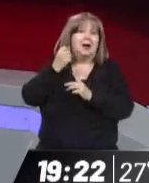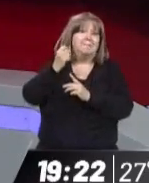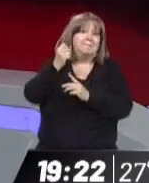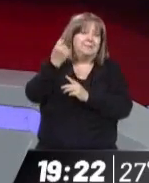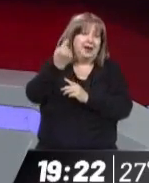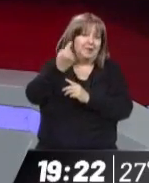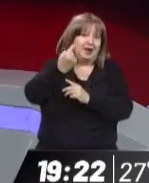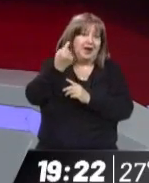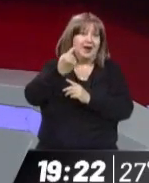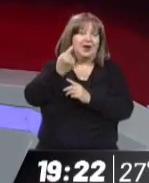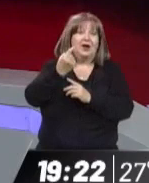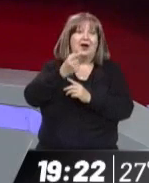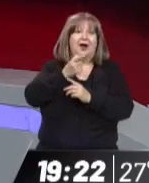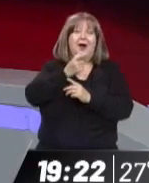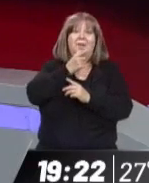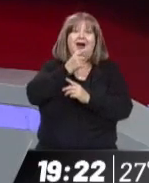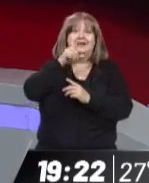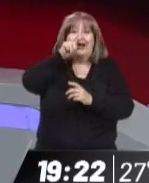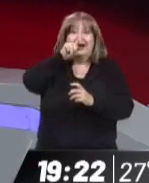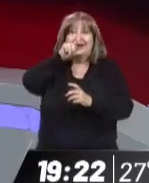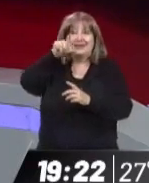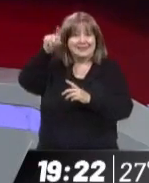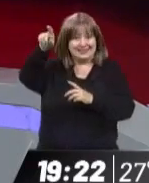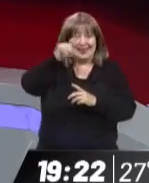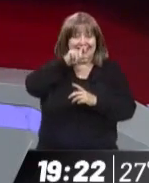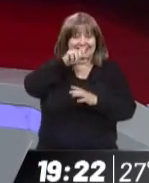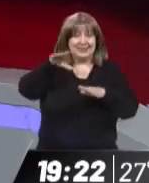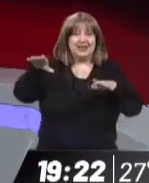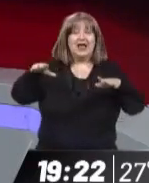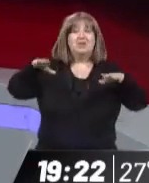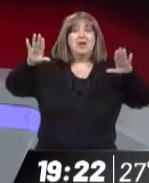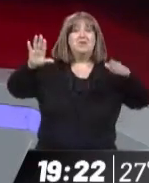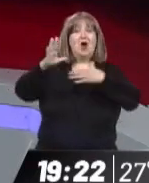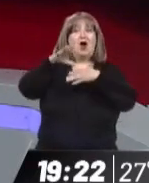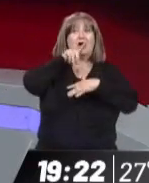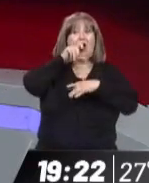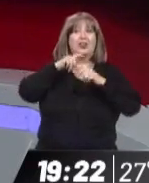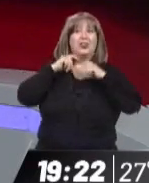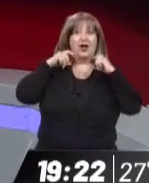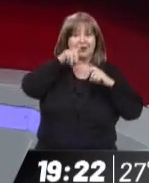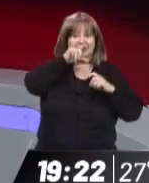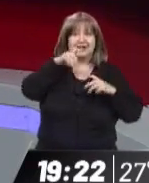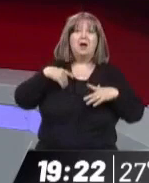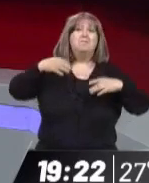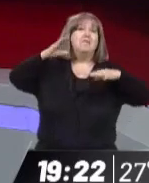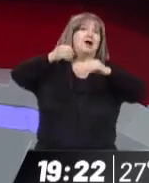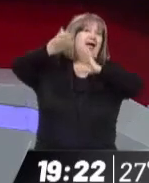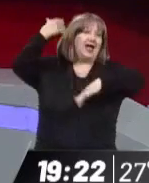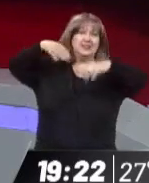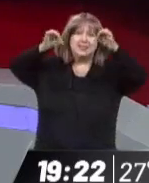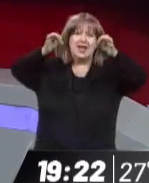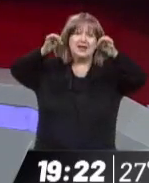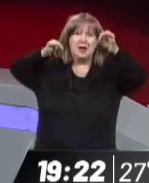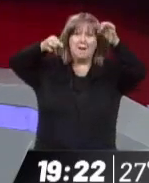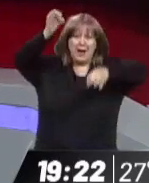que decapitó a nuestro icónico monumento del acceso oeste al cóndor. Así como se escucha, tras una fuerte granizada, el cóndor quedó